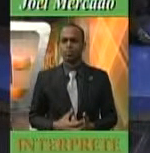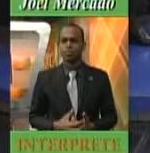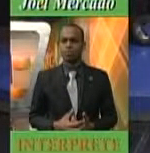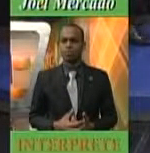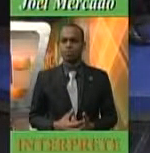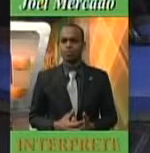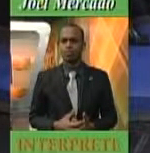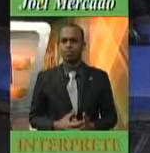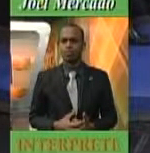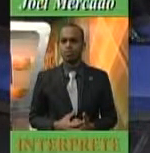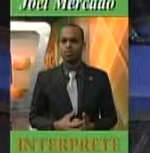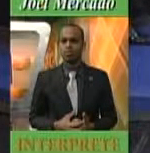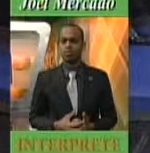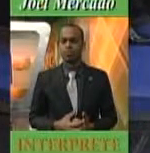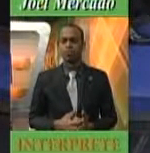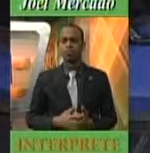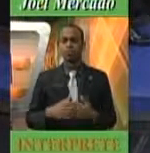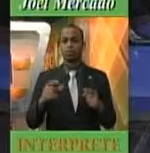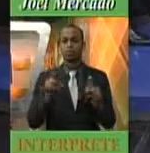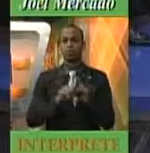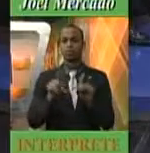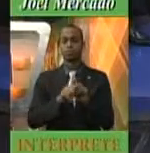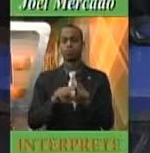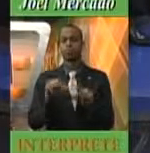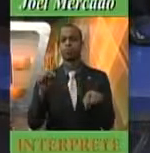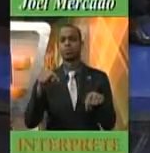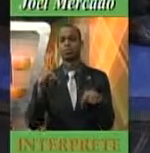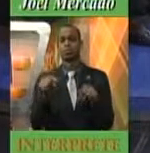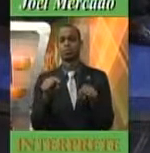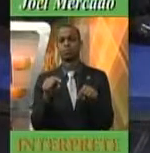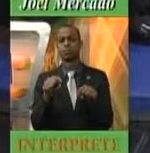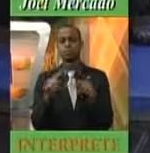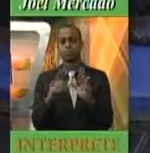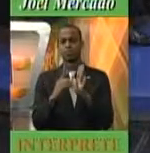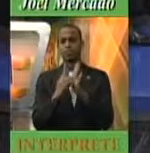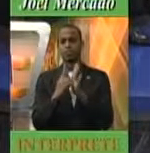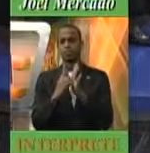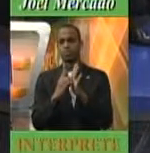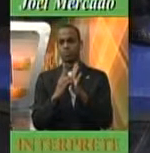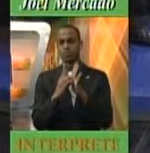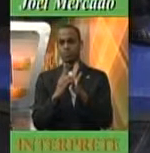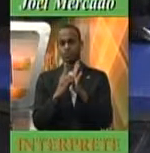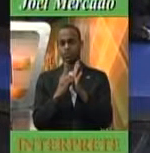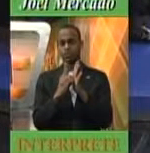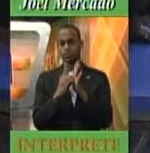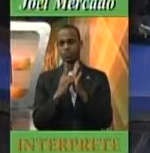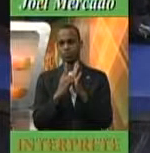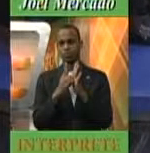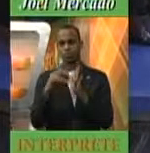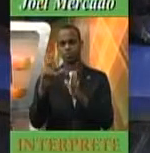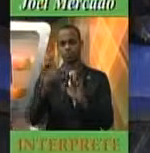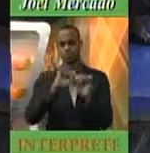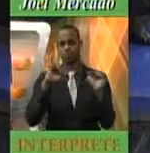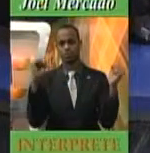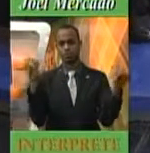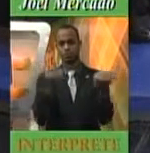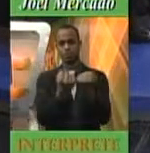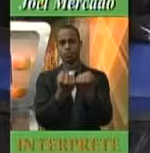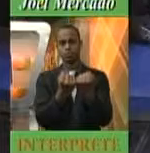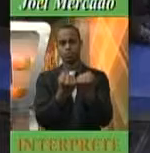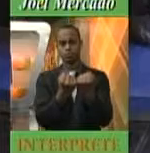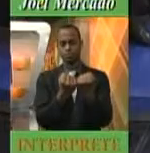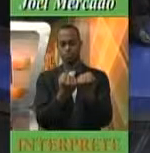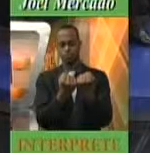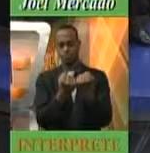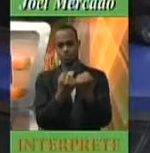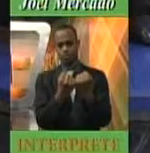Además, habrá que medir también la discapacidad de la sociedad. Que es una discapacidad que tiene la sociedad, una